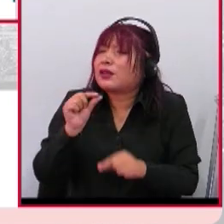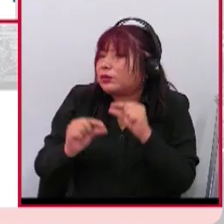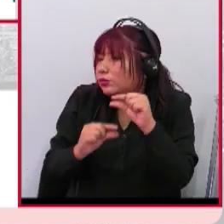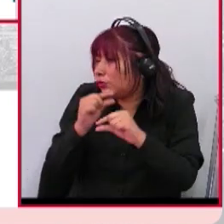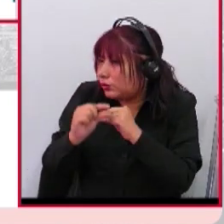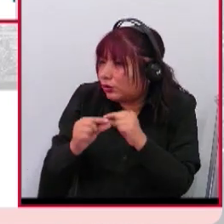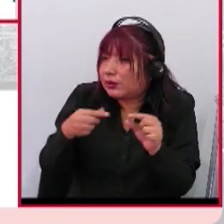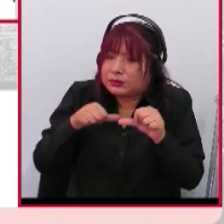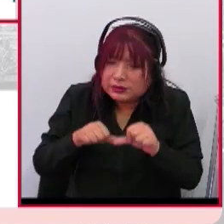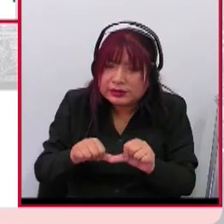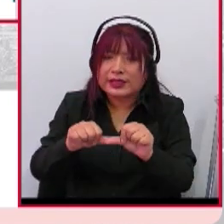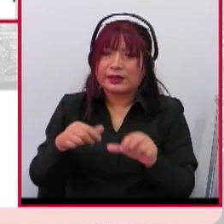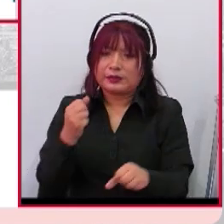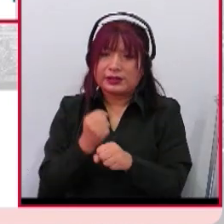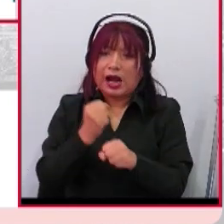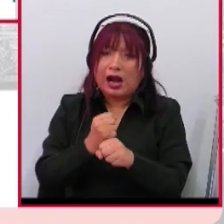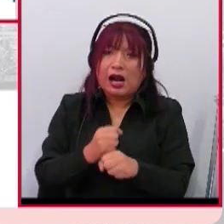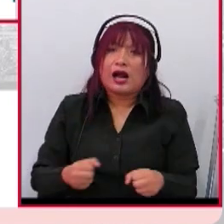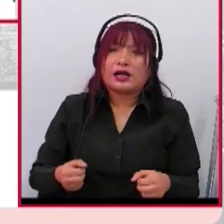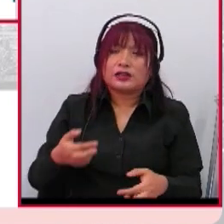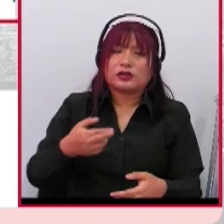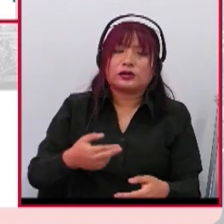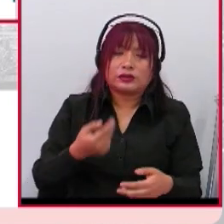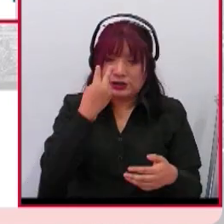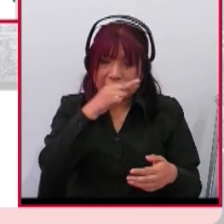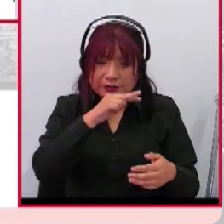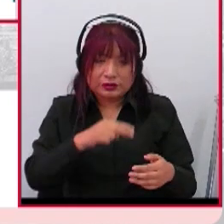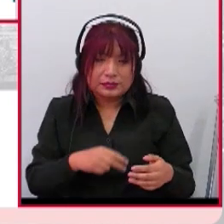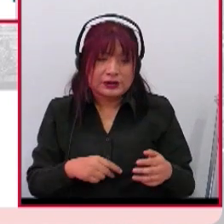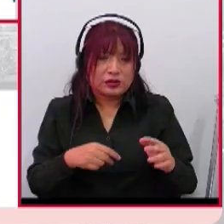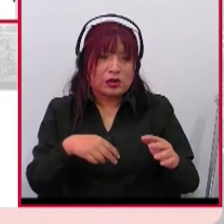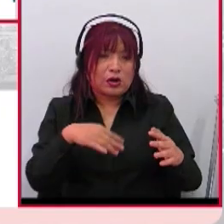los grados de recuperación que ustedes pueden observar en